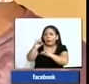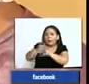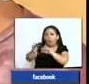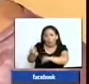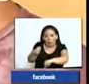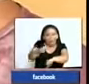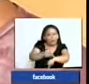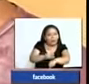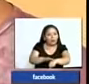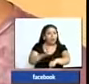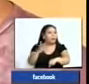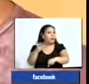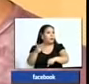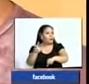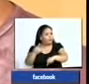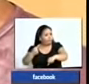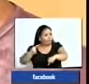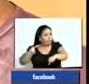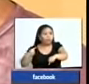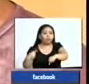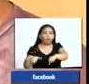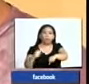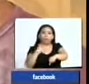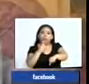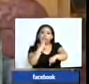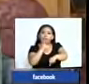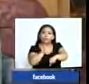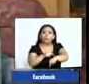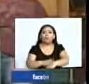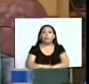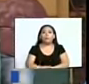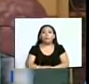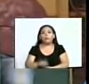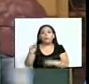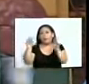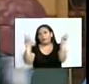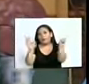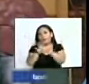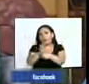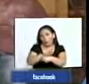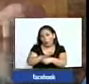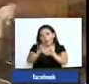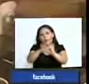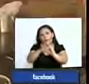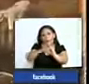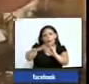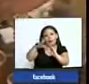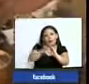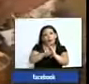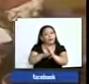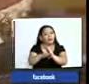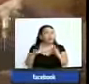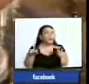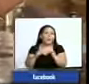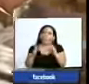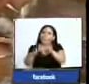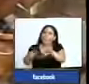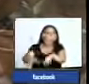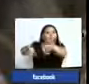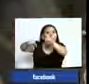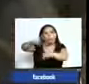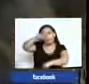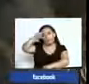ellos y quieren seguir conservando ese recuerdo. La pandemia, la cuarentena en casa, los obligó a parar sus